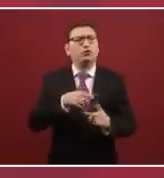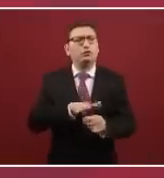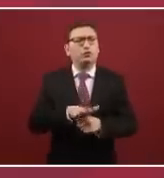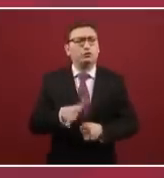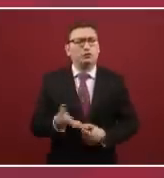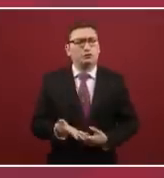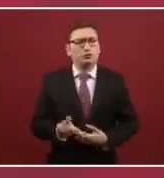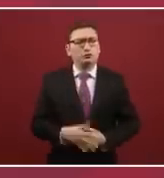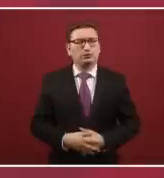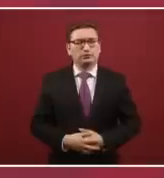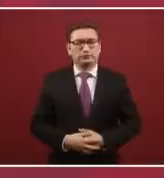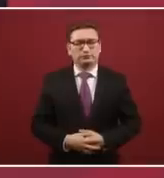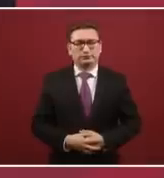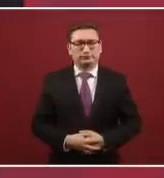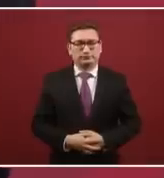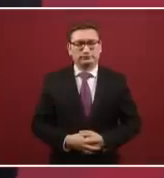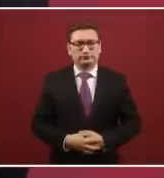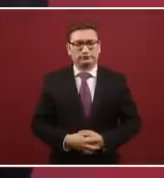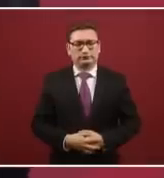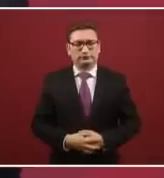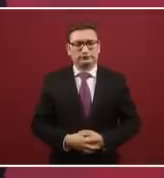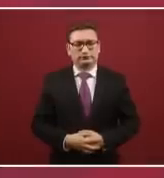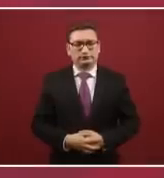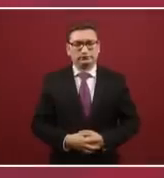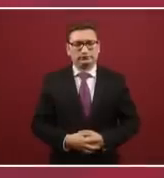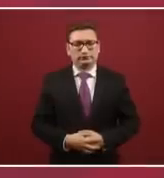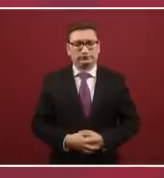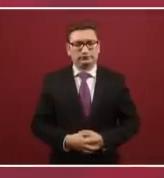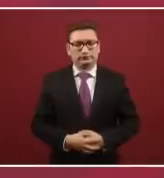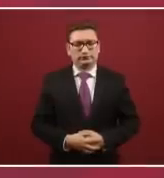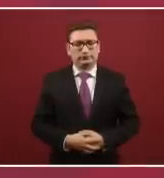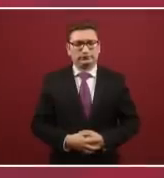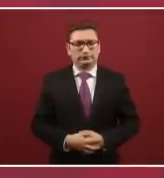que entrara ese programa